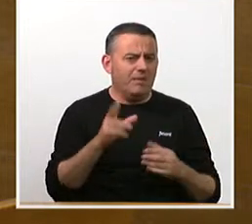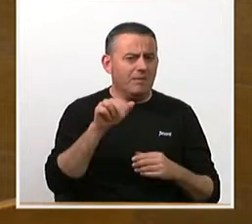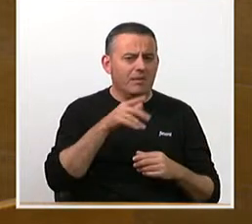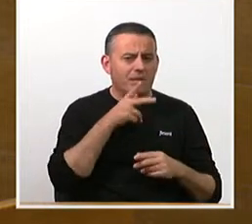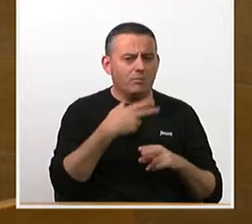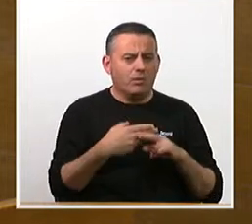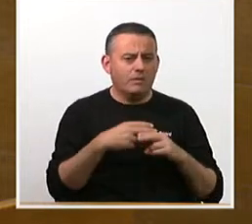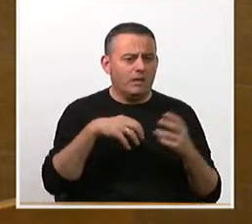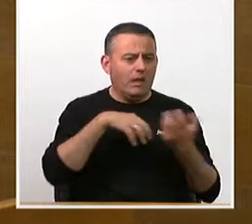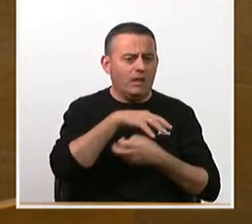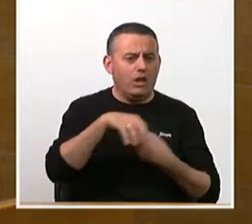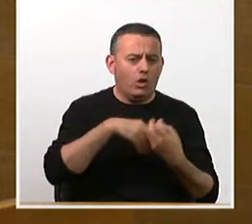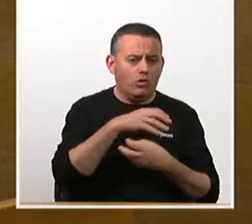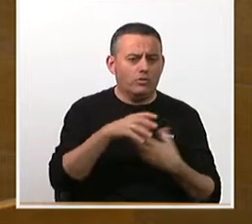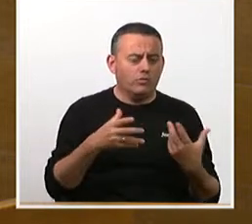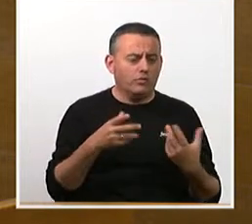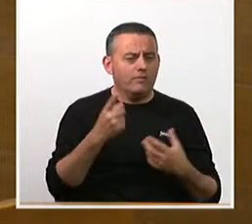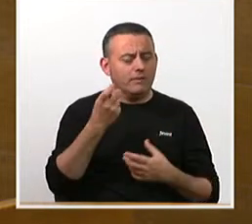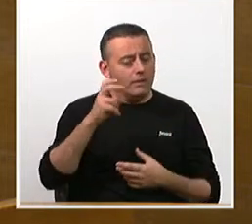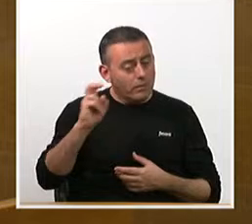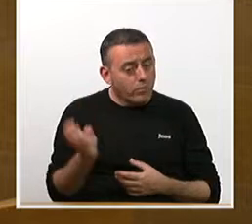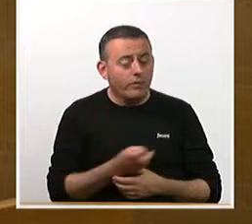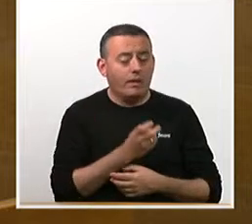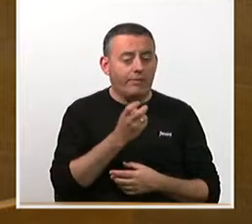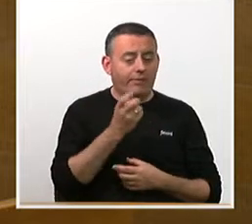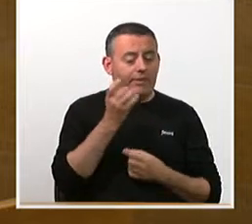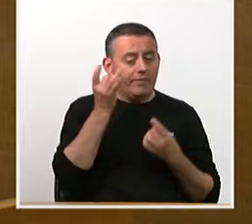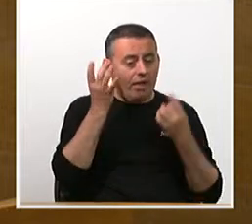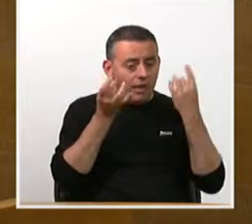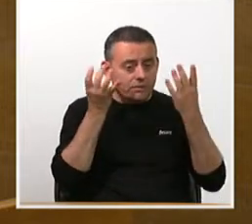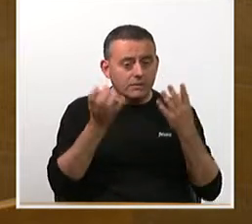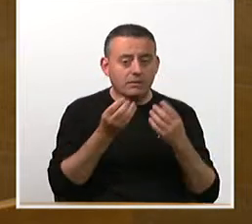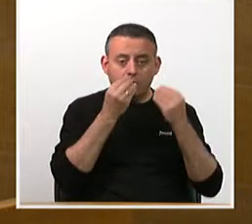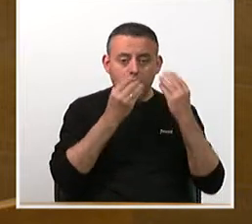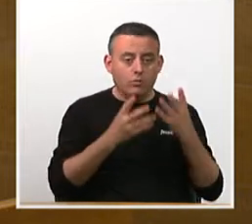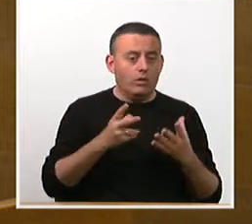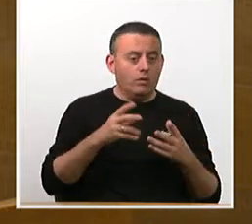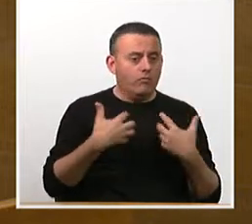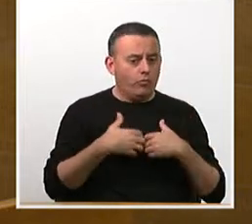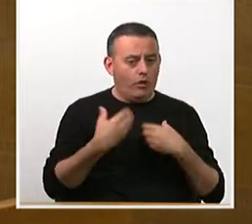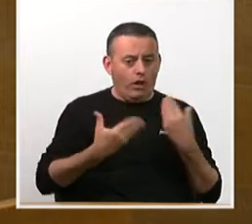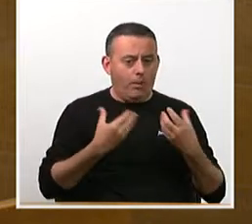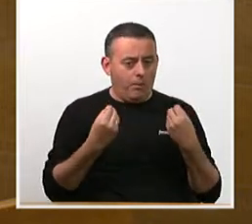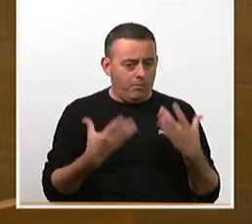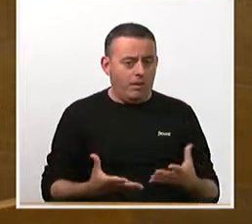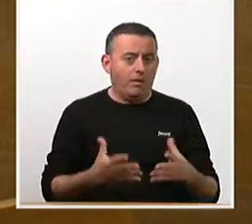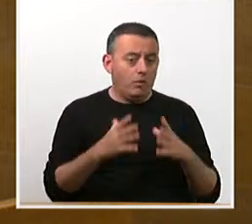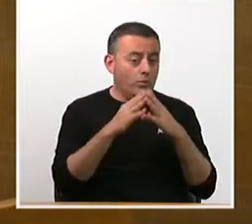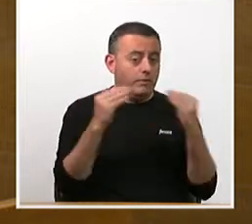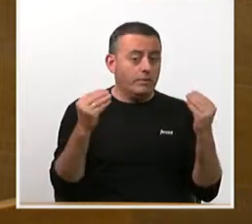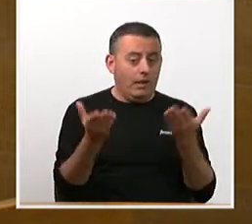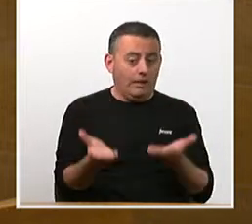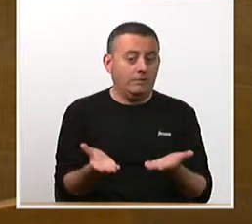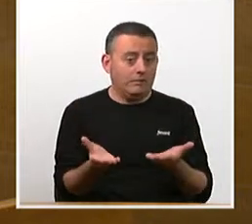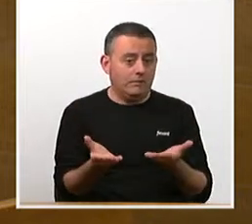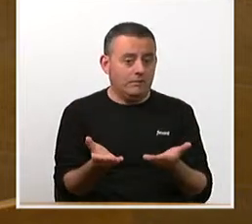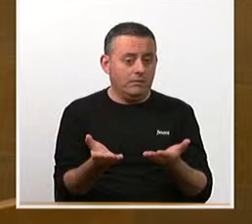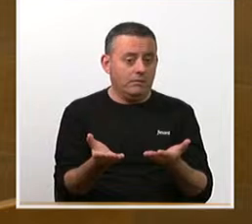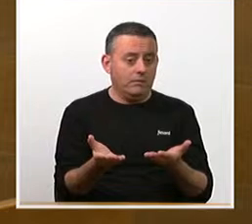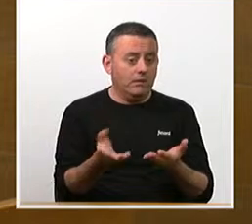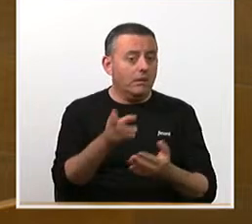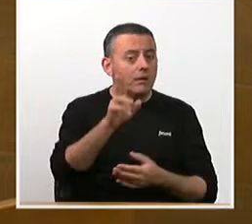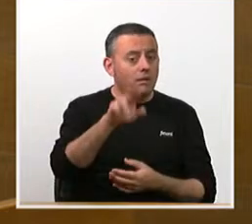habitual la sea plurales es precis el millor funcionam de respectar Aqua idea y